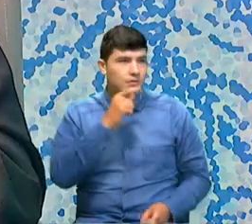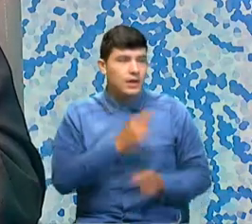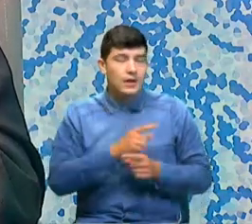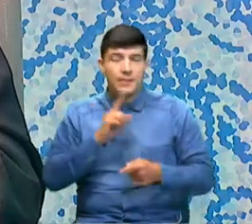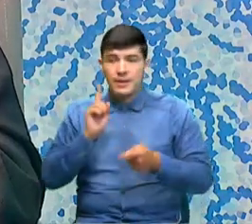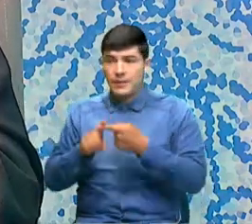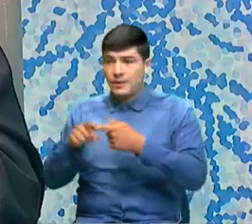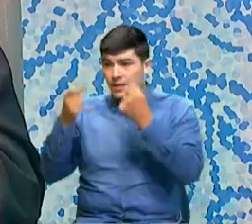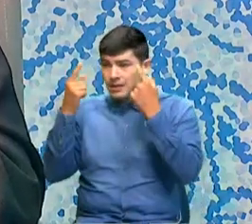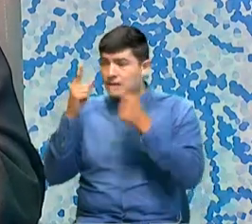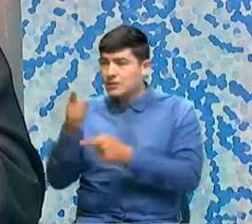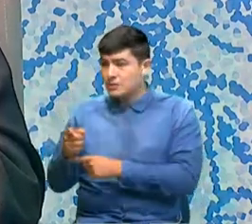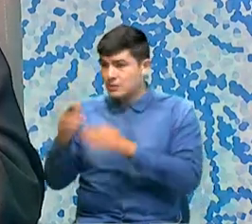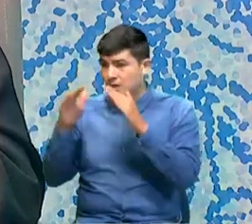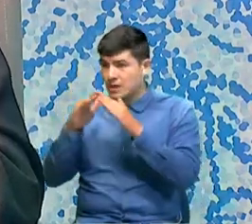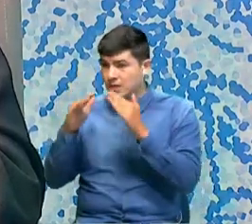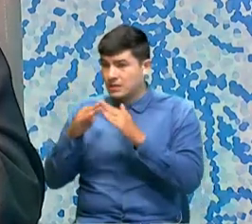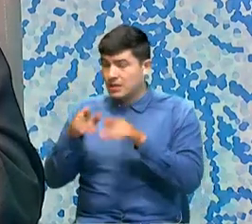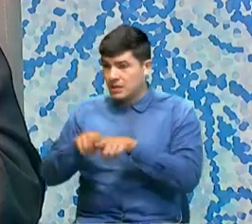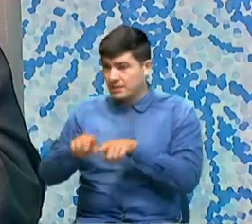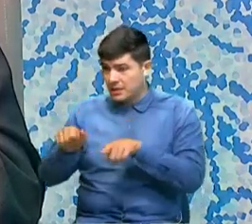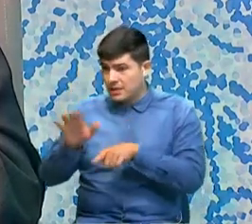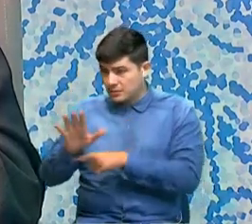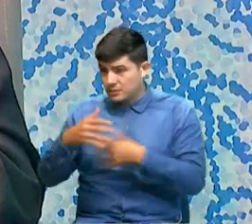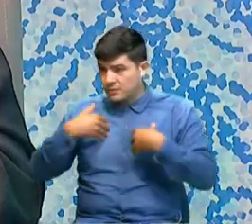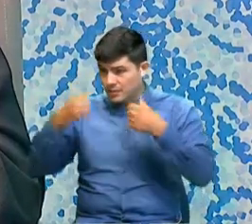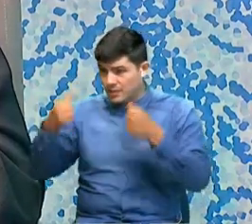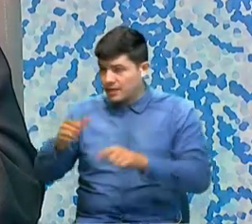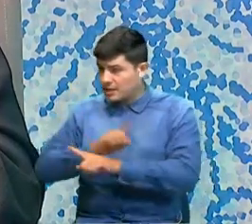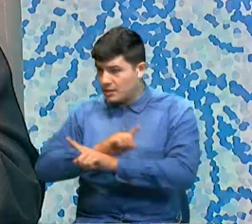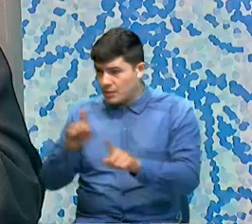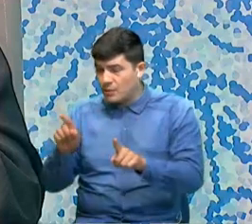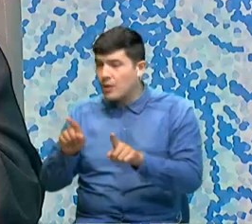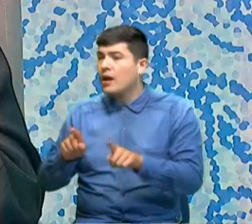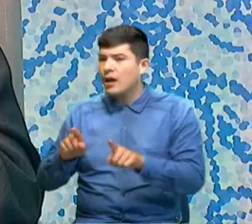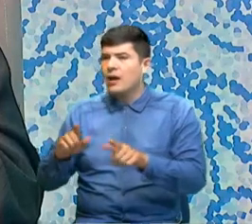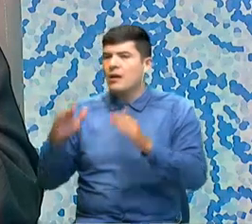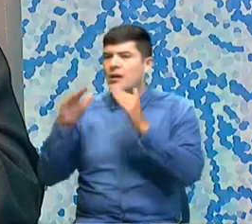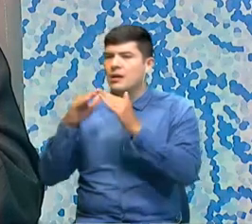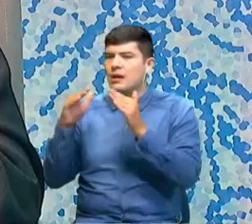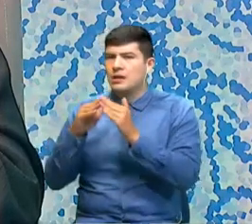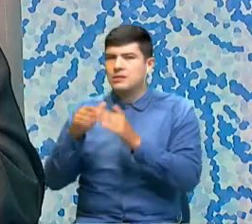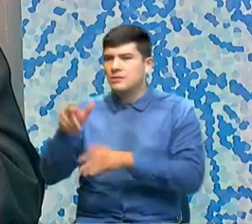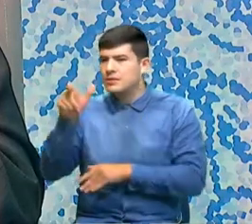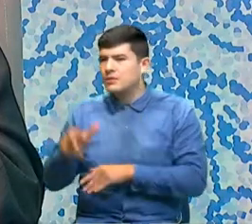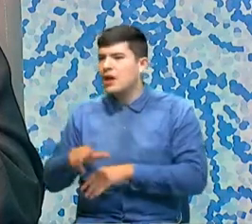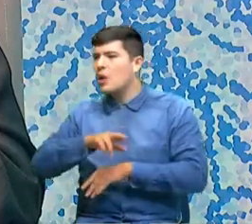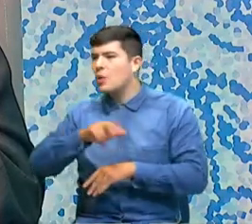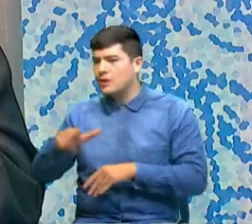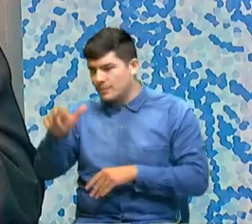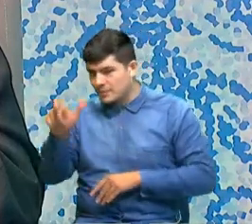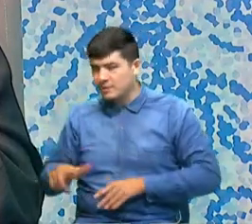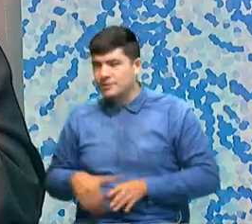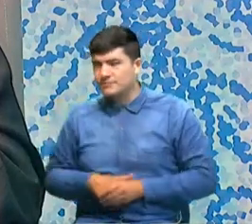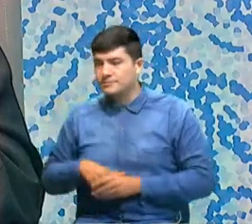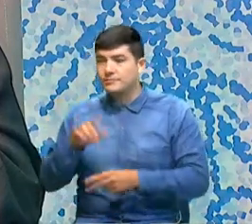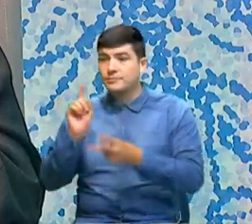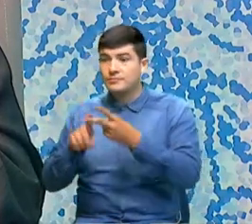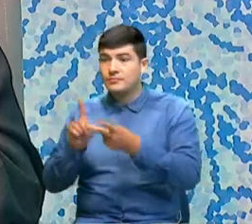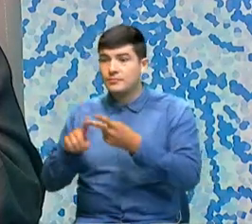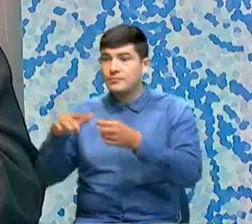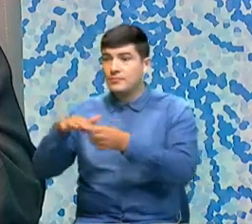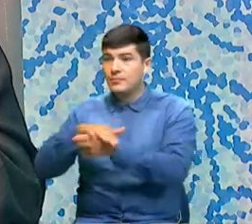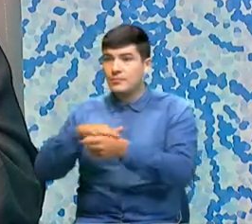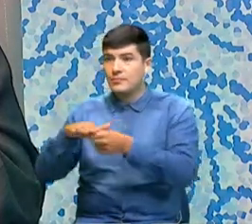que el inmueble no es de la hermana. El inmueble es de una persona específica. Segunda